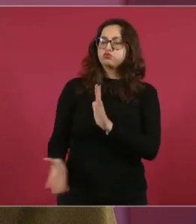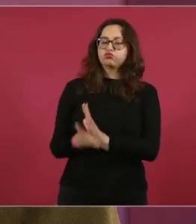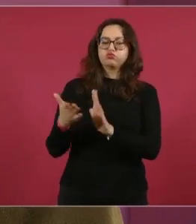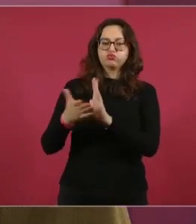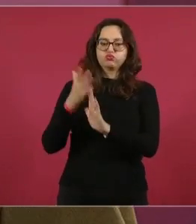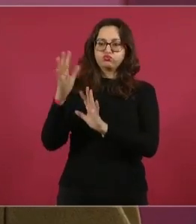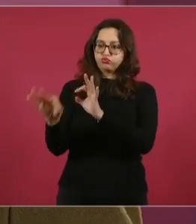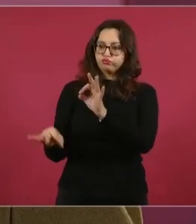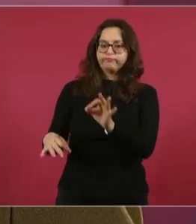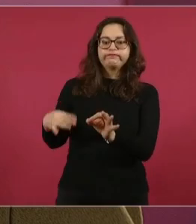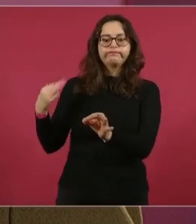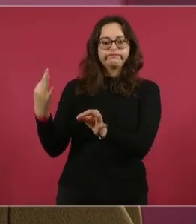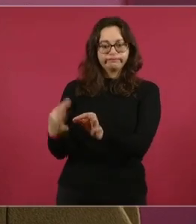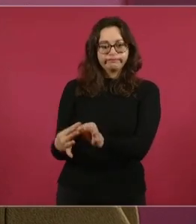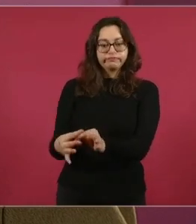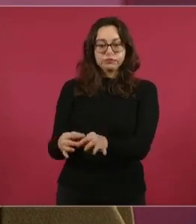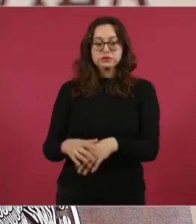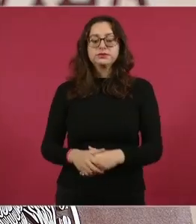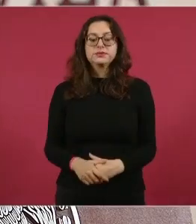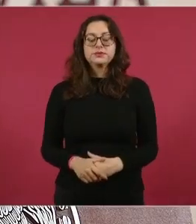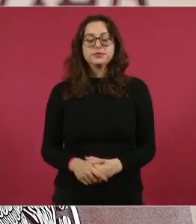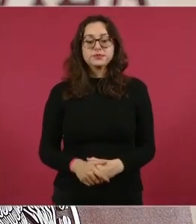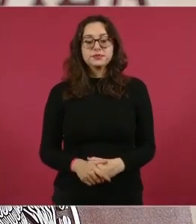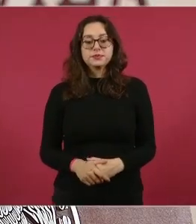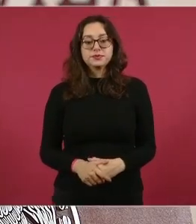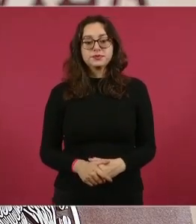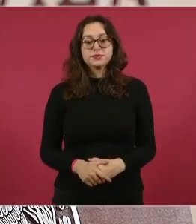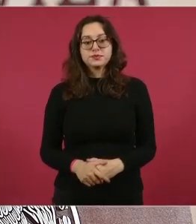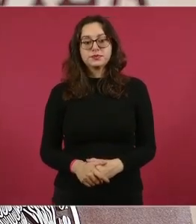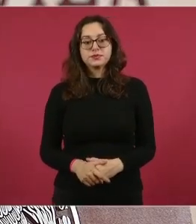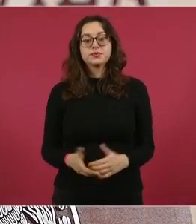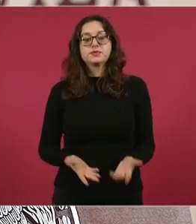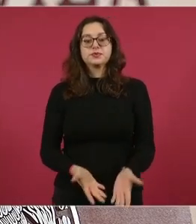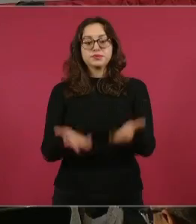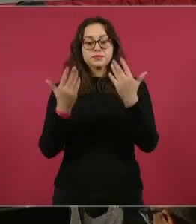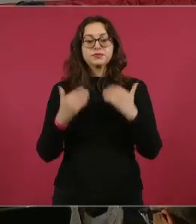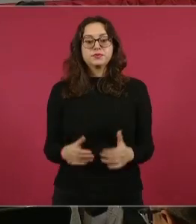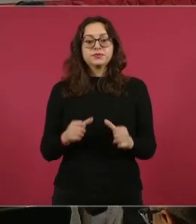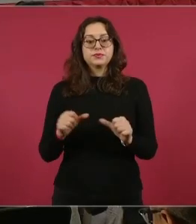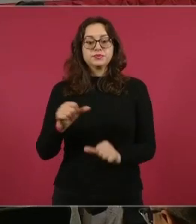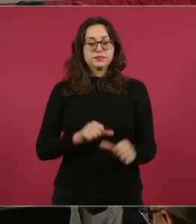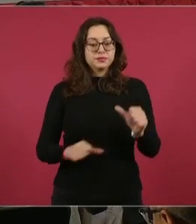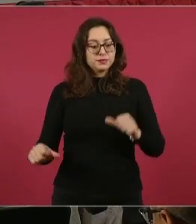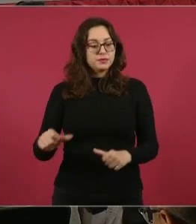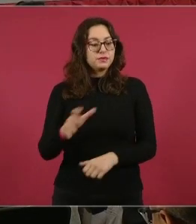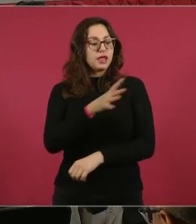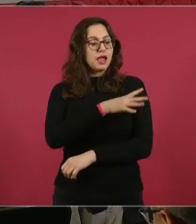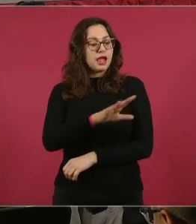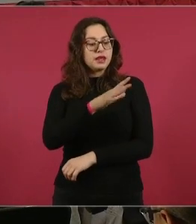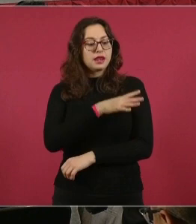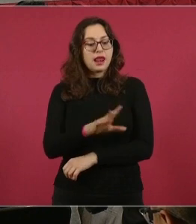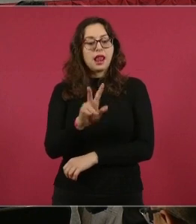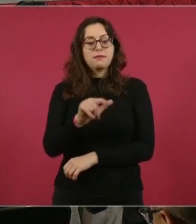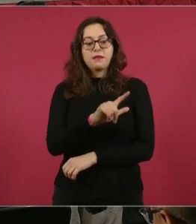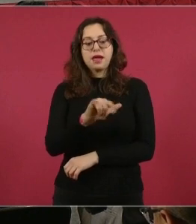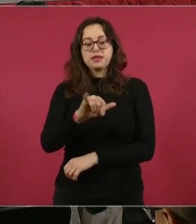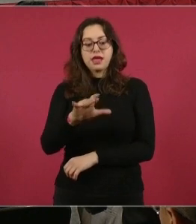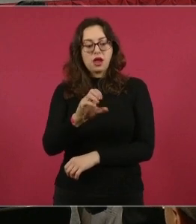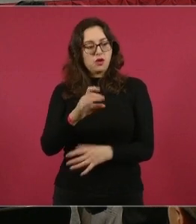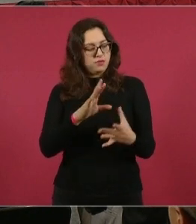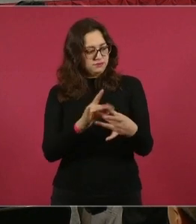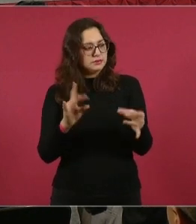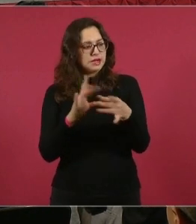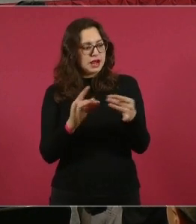Aeropuerto Internacional Felipe Carrillo Puerto. Cedo la palabra al general Vallejo para que haga la